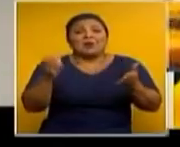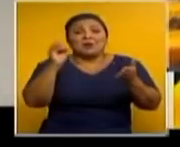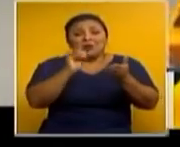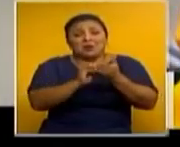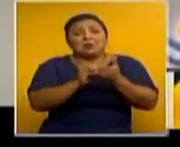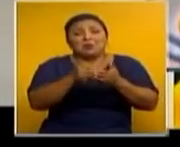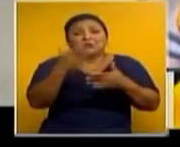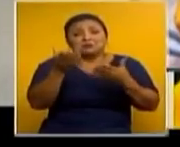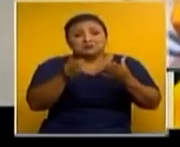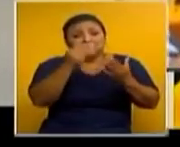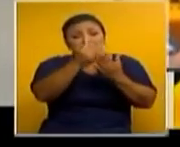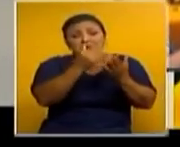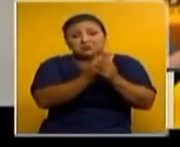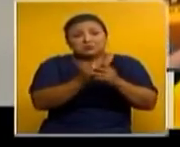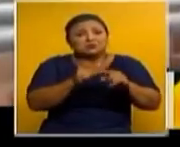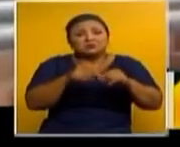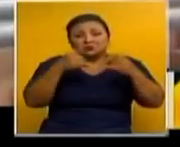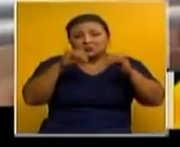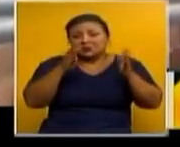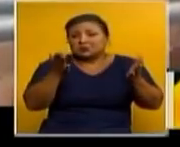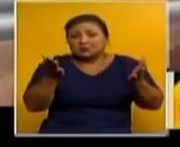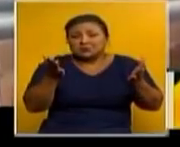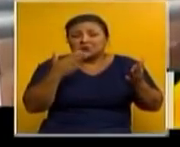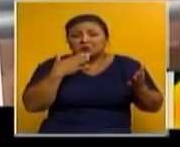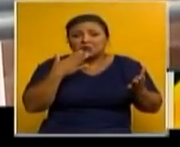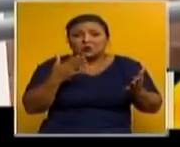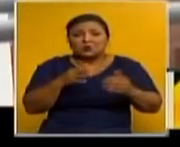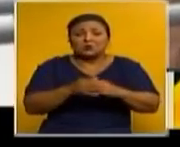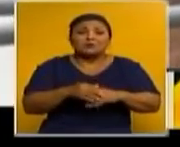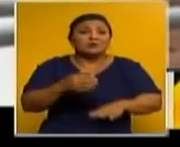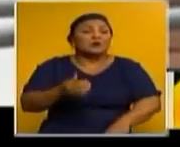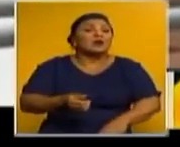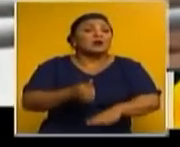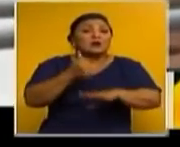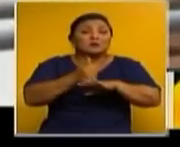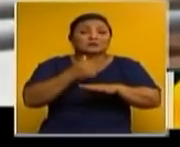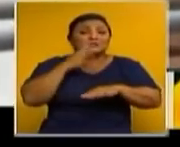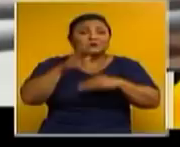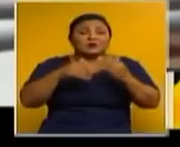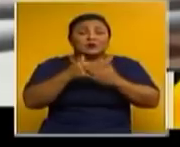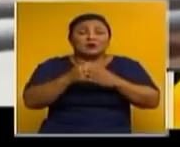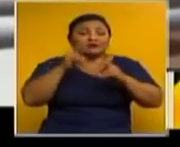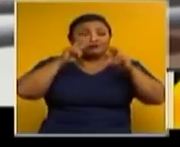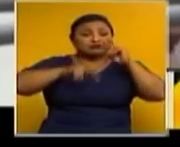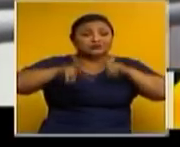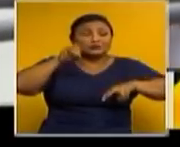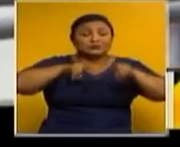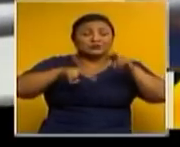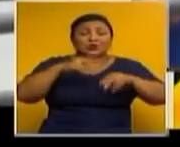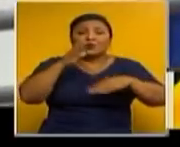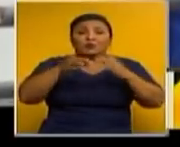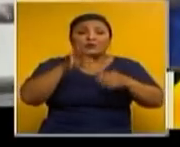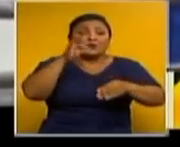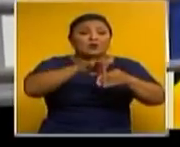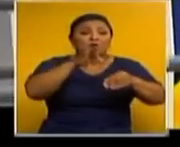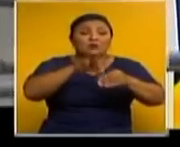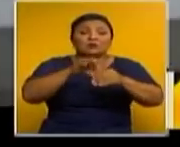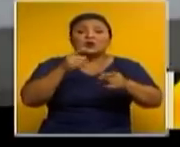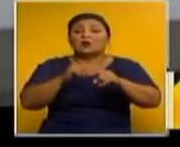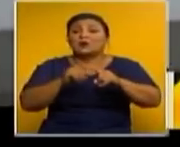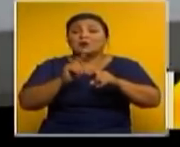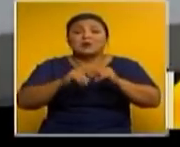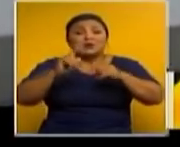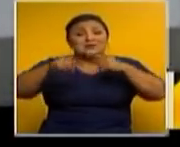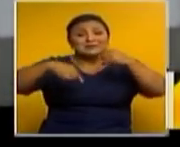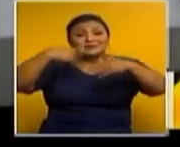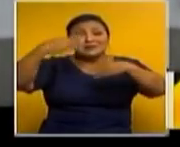como parte del ausentismo que se registra. La auditoría que se realiza al padrón previo a la jornada de elecciones seguirá vigente durante el